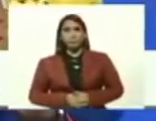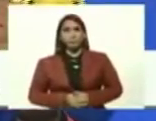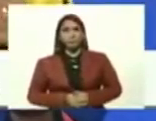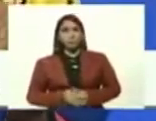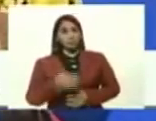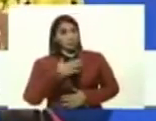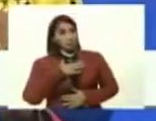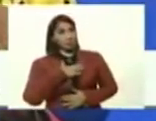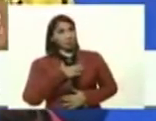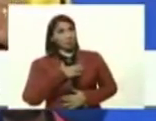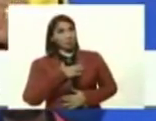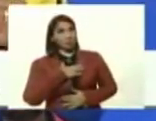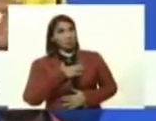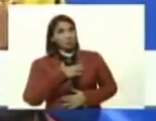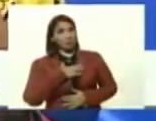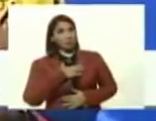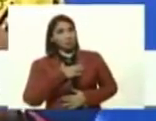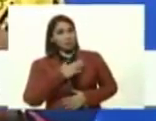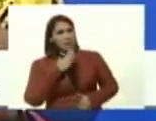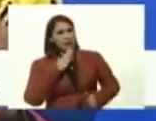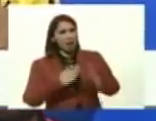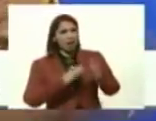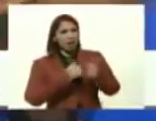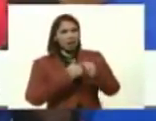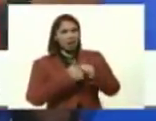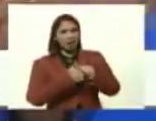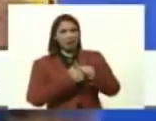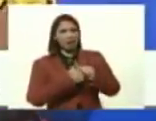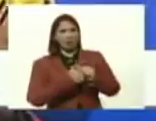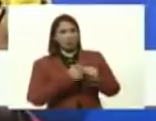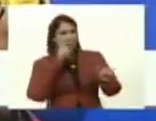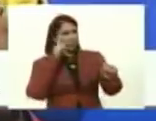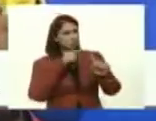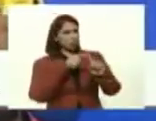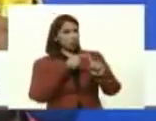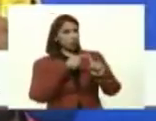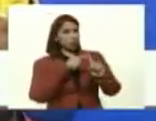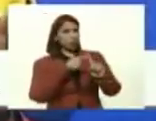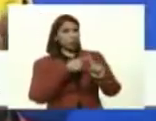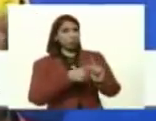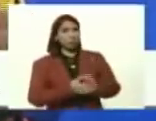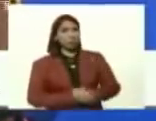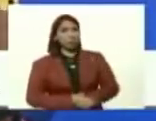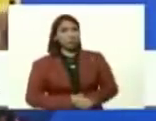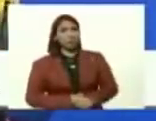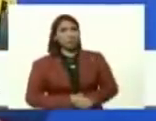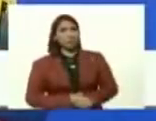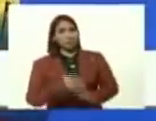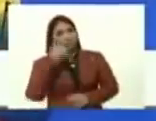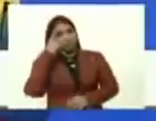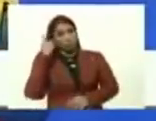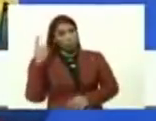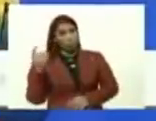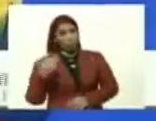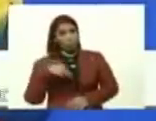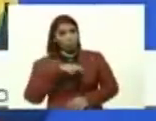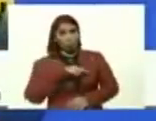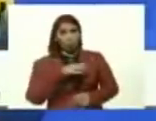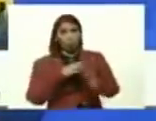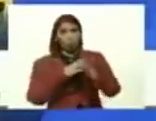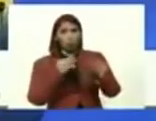yo soy una atleta de retos. Y este sueño que tenemos todos los